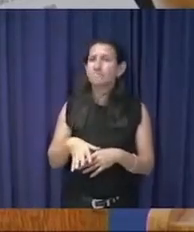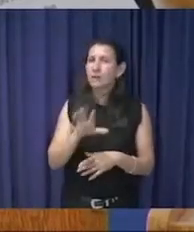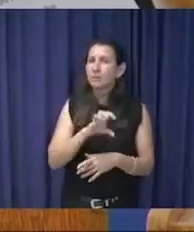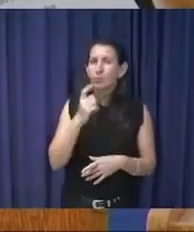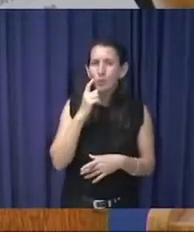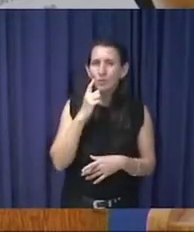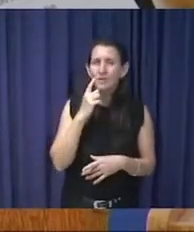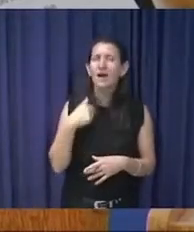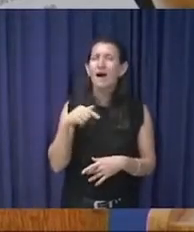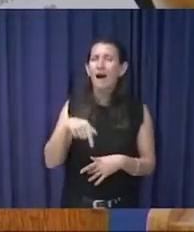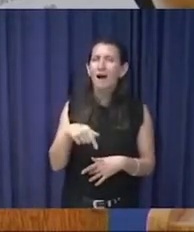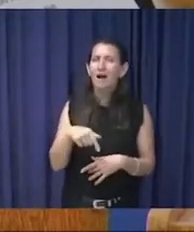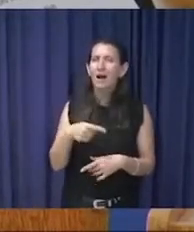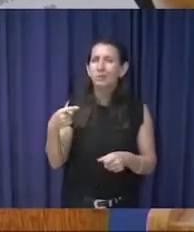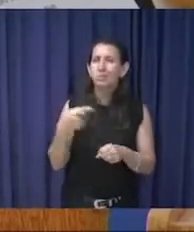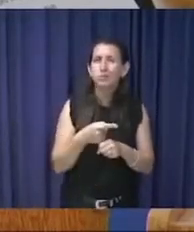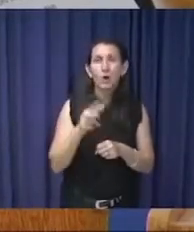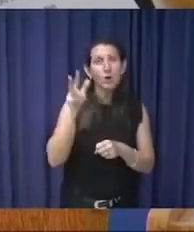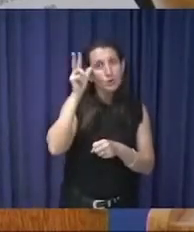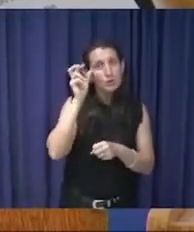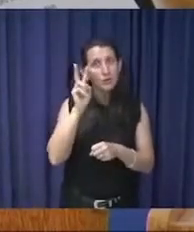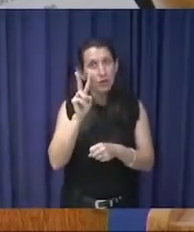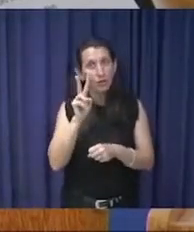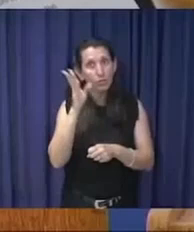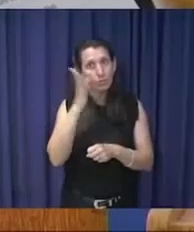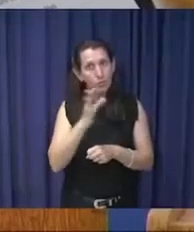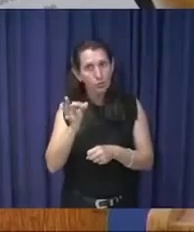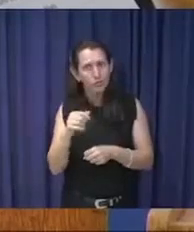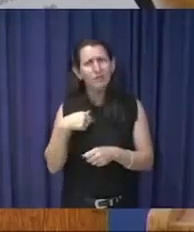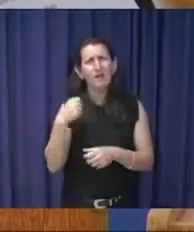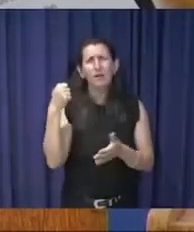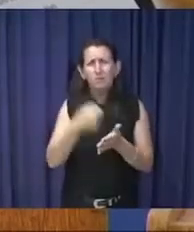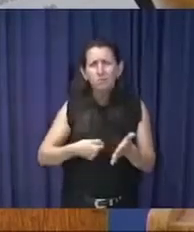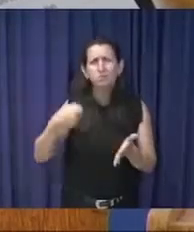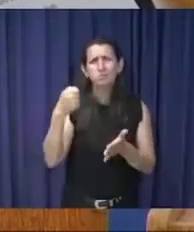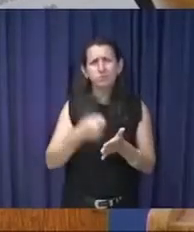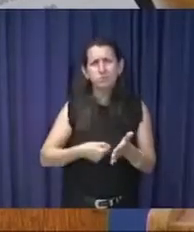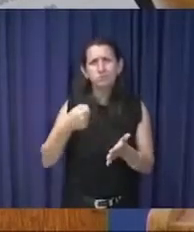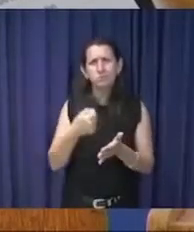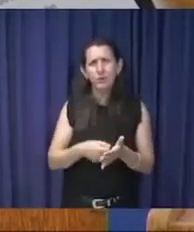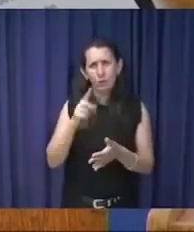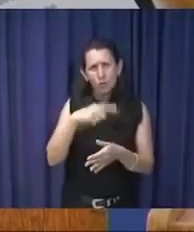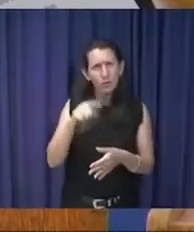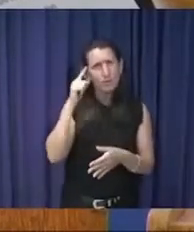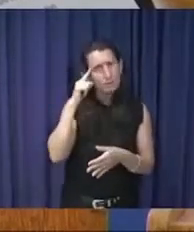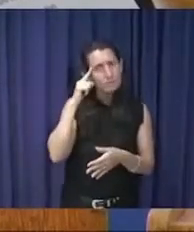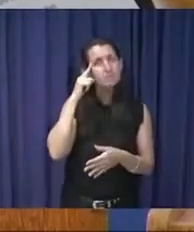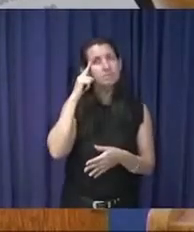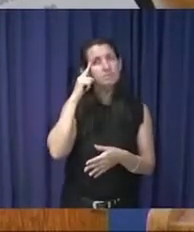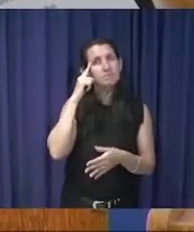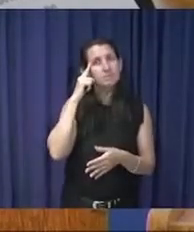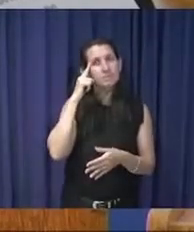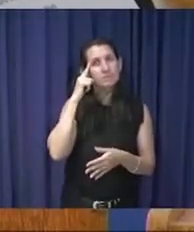se ataca precisamente el 82% móvil, que es una lucha, ustedes digo, se pueden imaginar que si